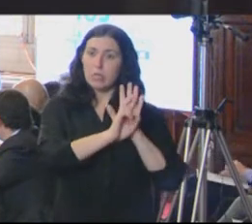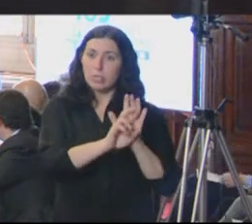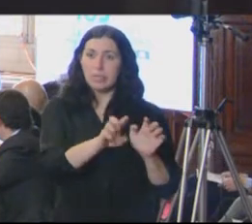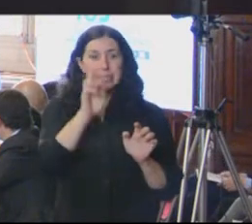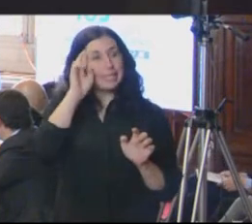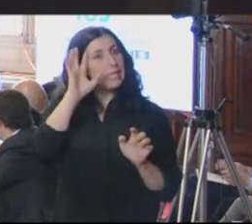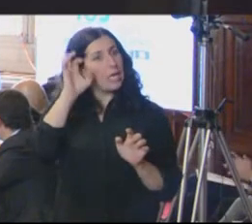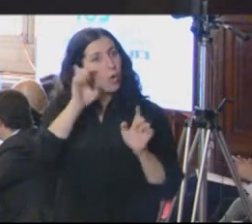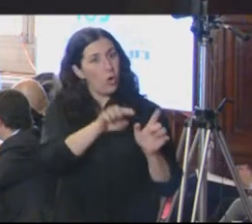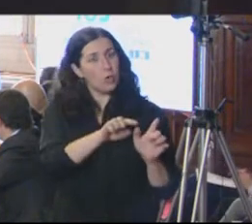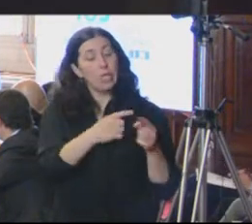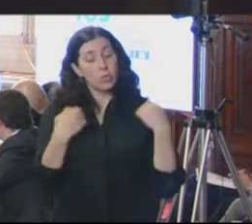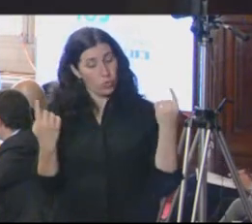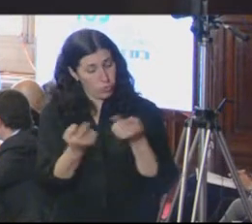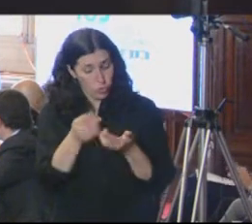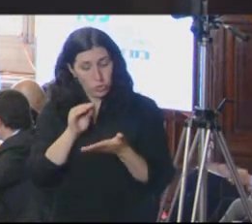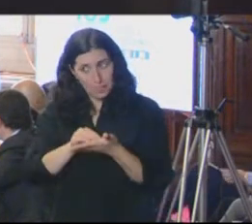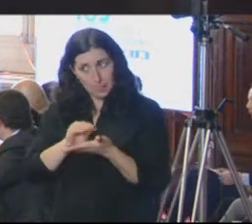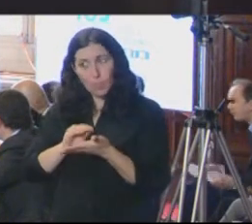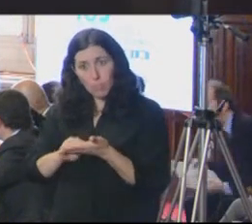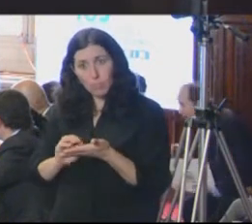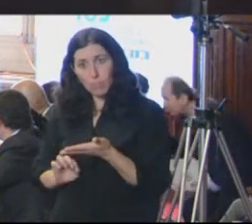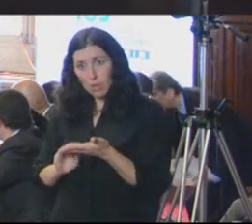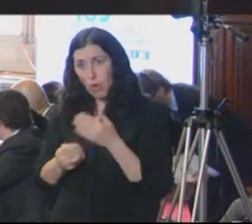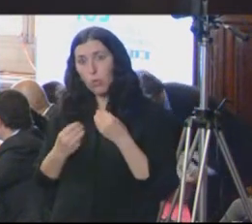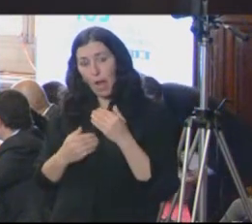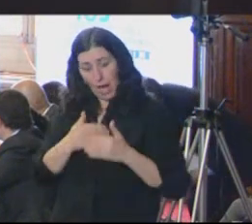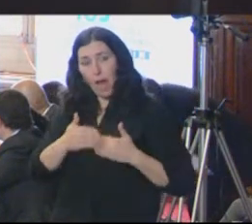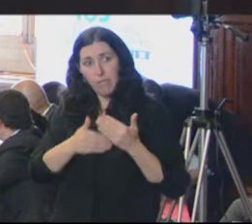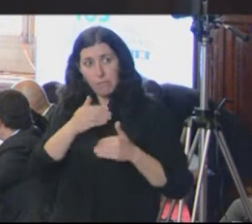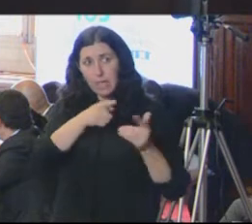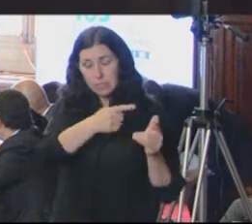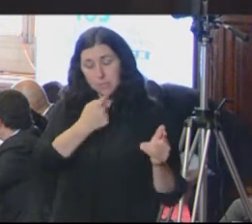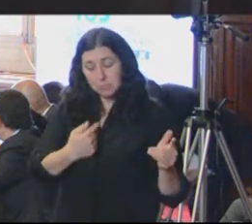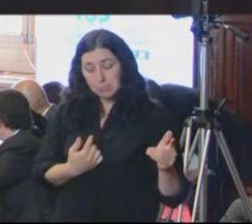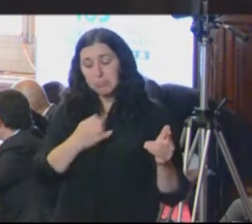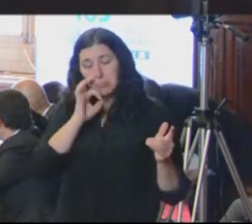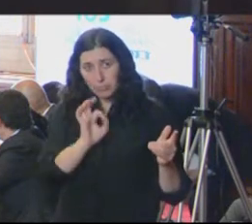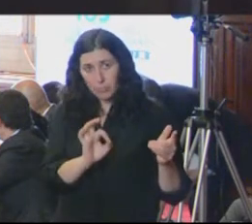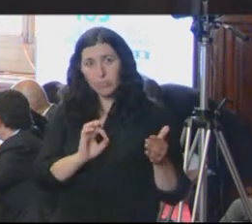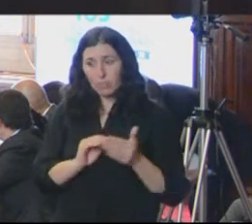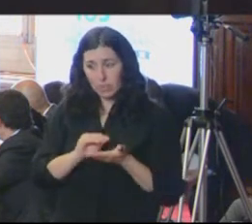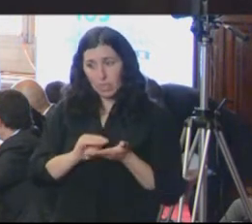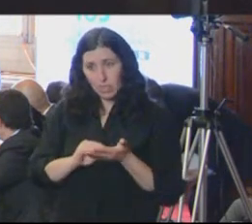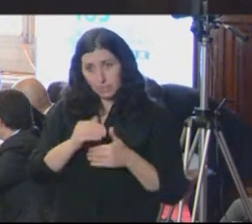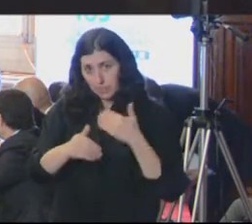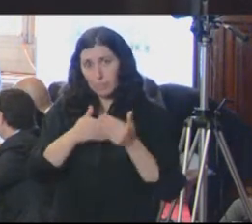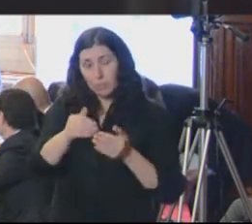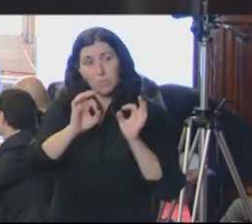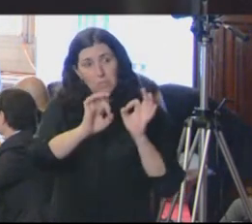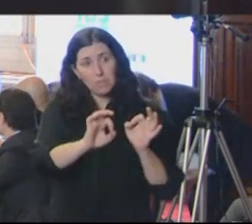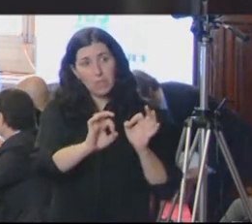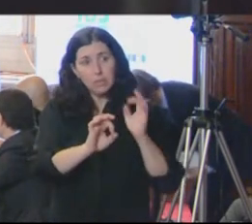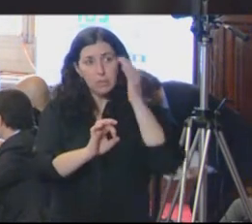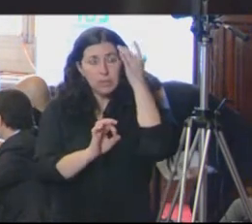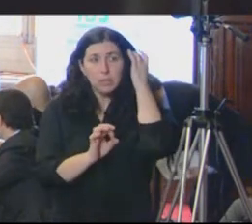y si bien tomamos nota de los avances que señala la Fiscalía, que claro va a